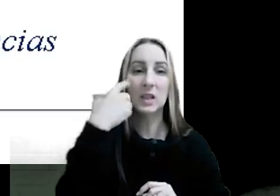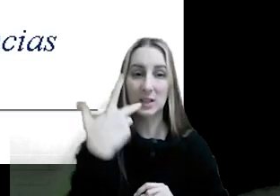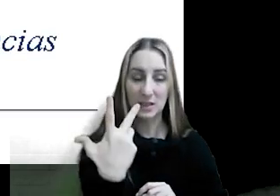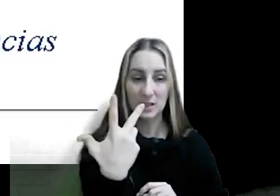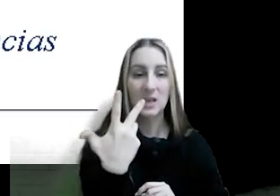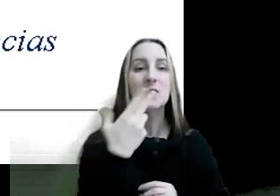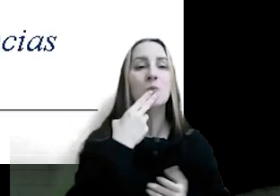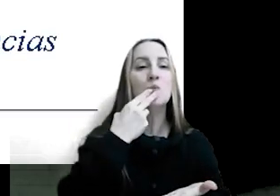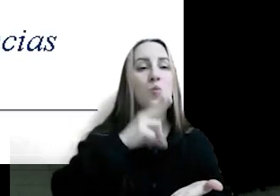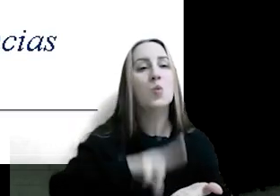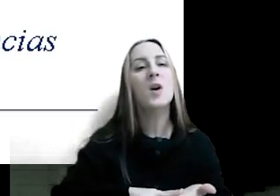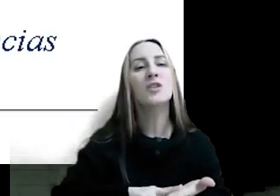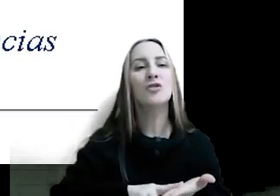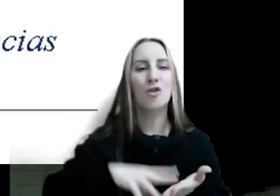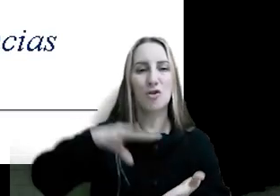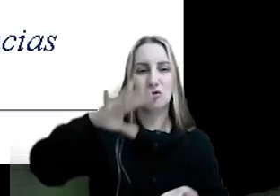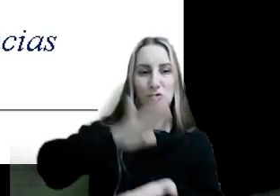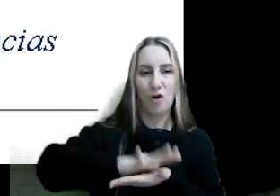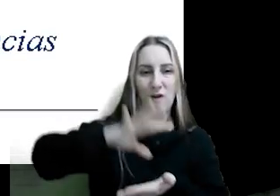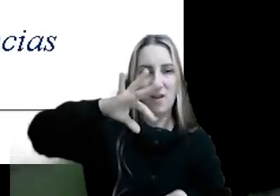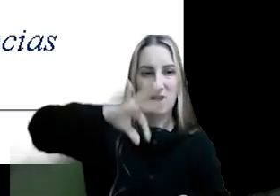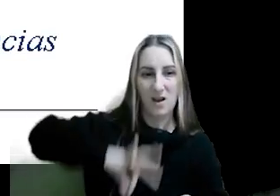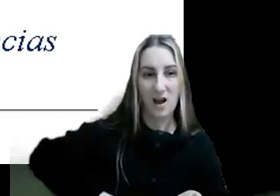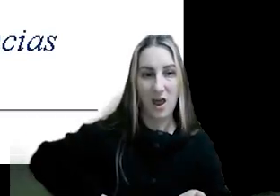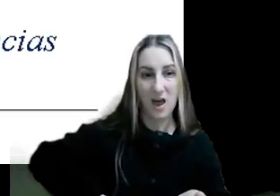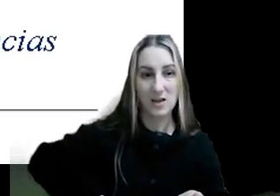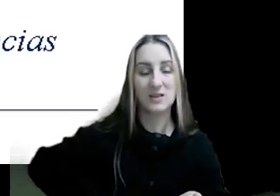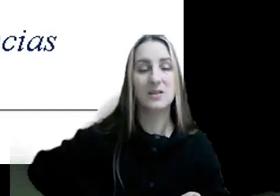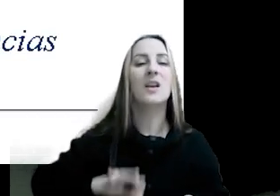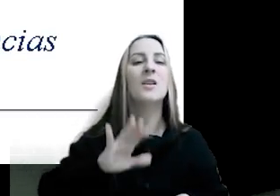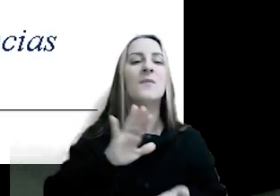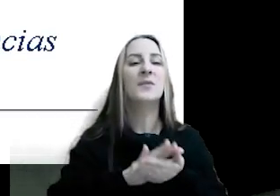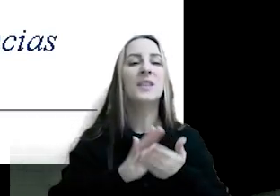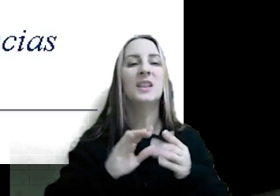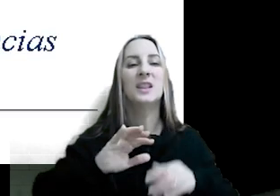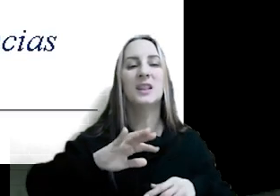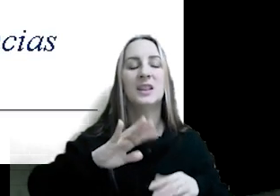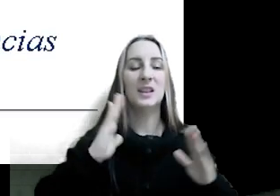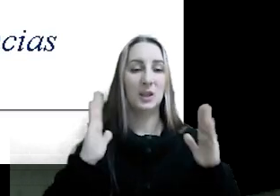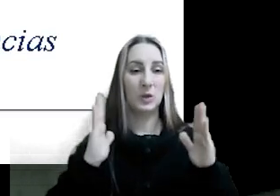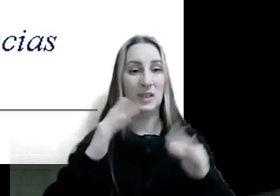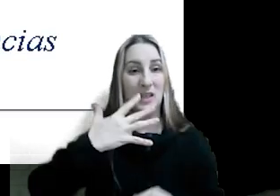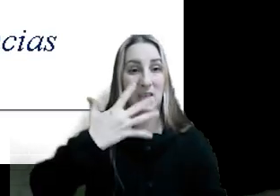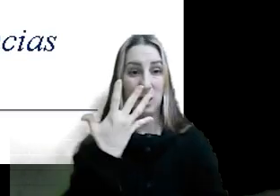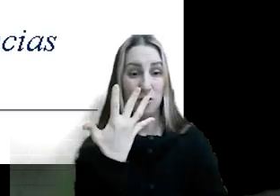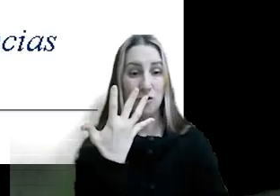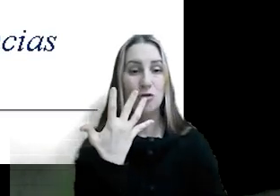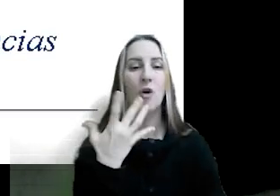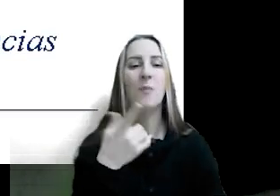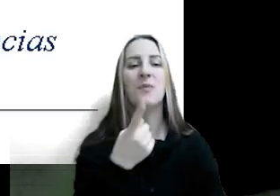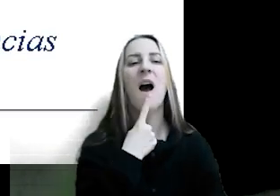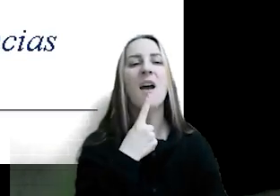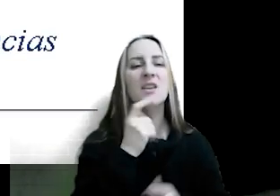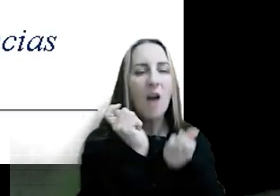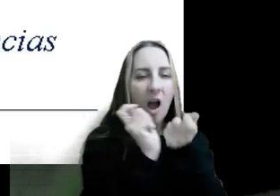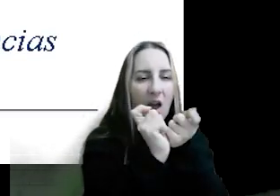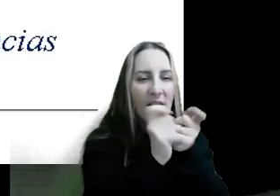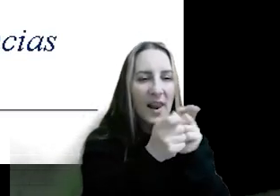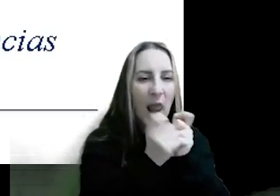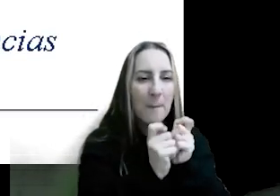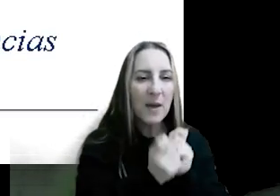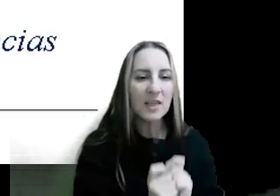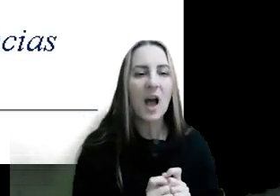impuesto a las ganancias en su título quinto. El título quinto fue reglamentado, en este caso por